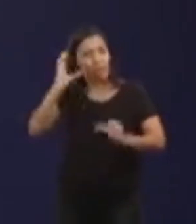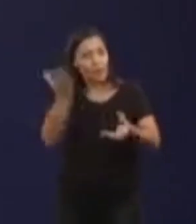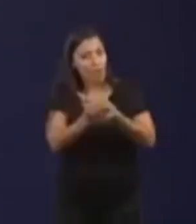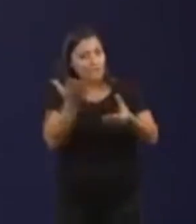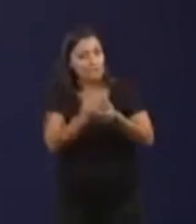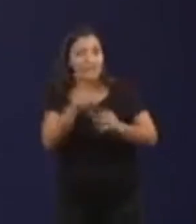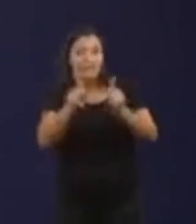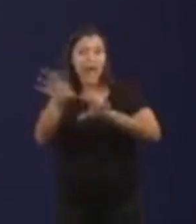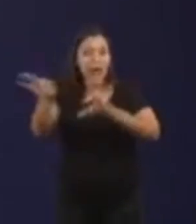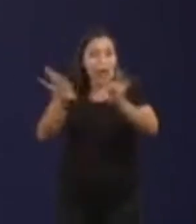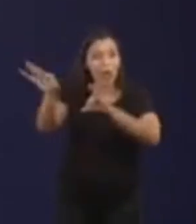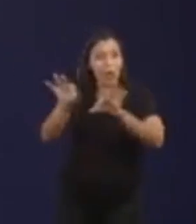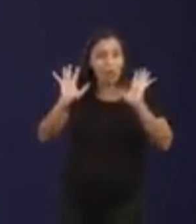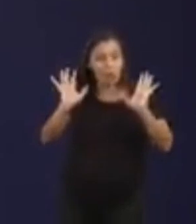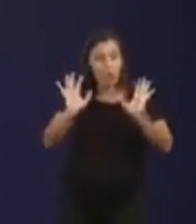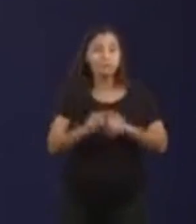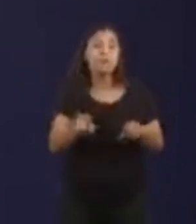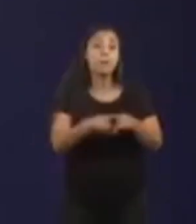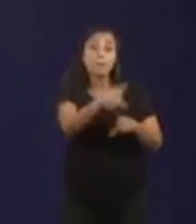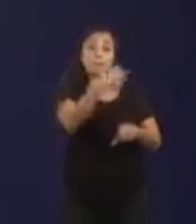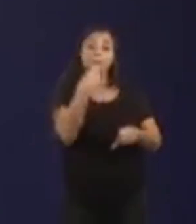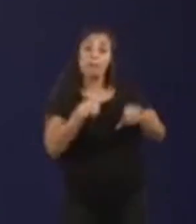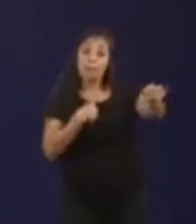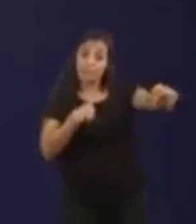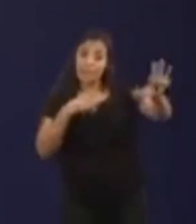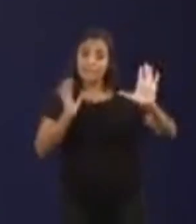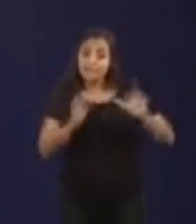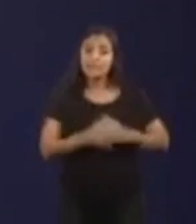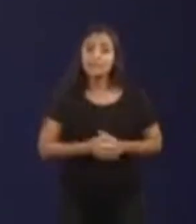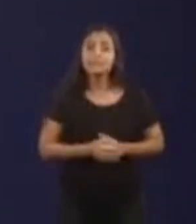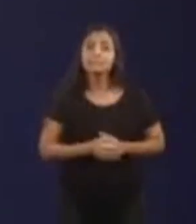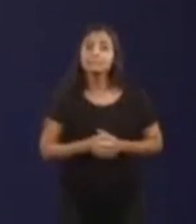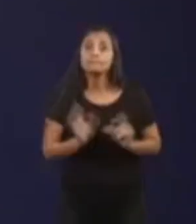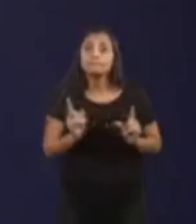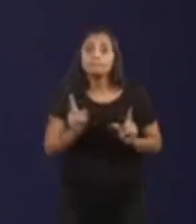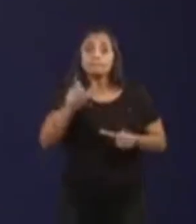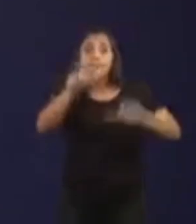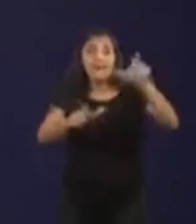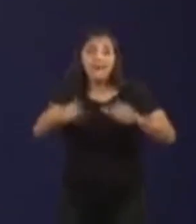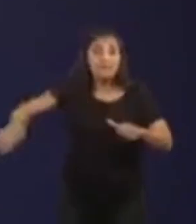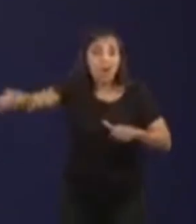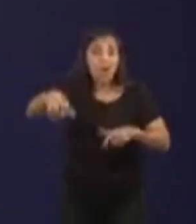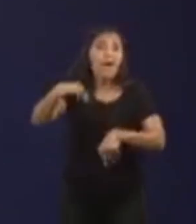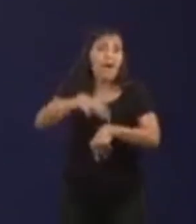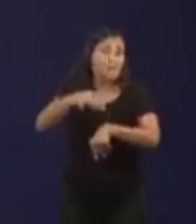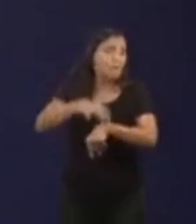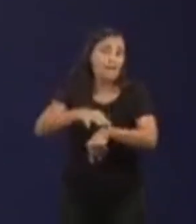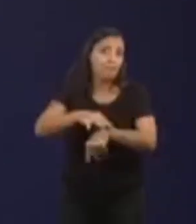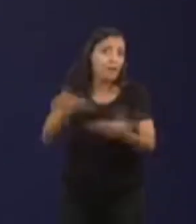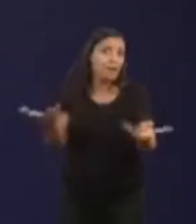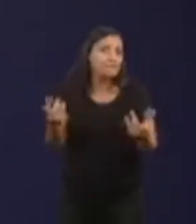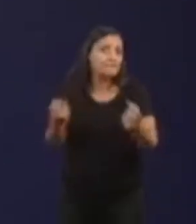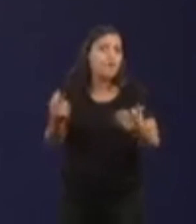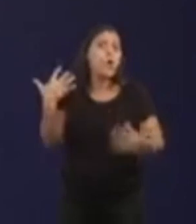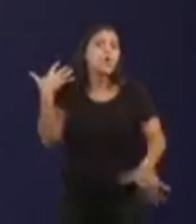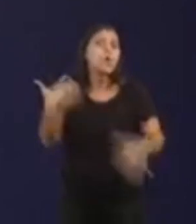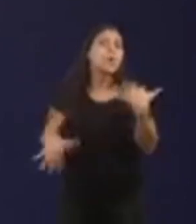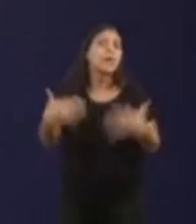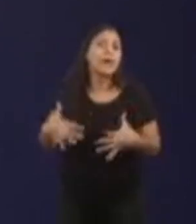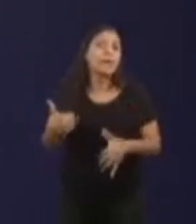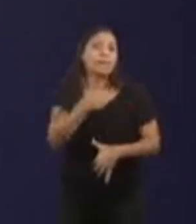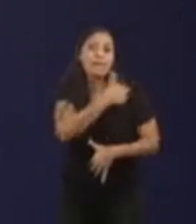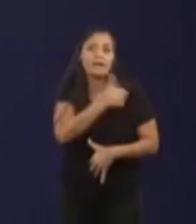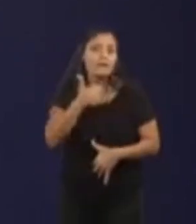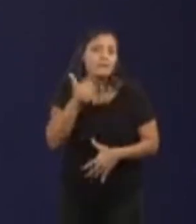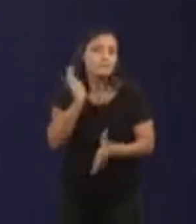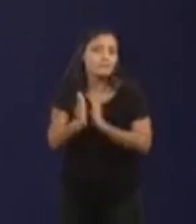antiguos que como bien vos decís son pacientes que requieren eh cierta urgencia no y